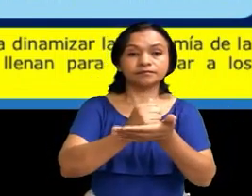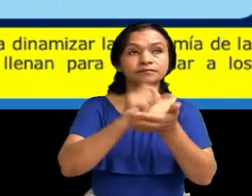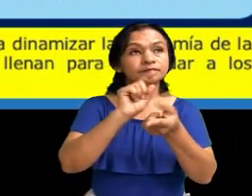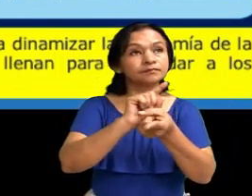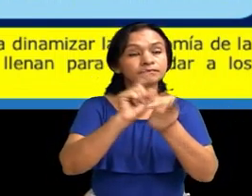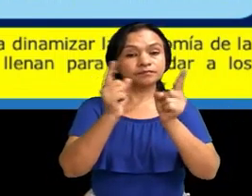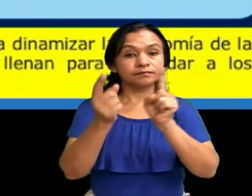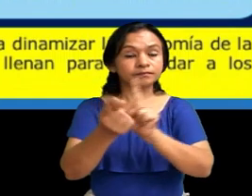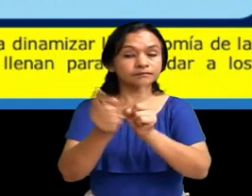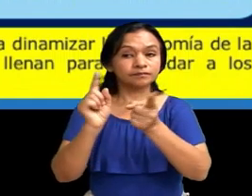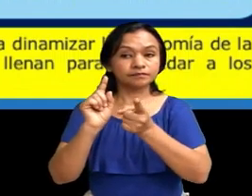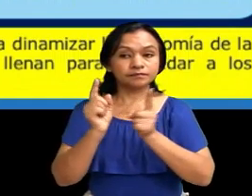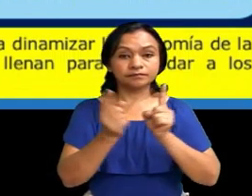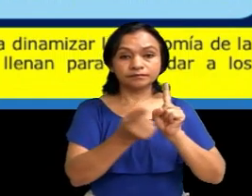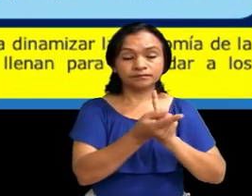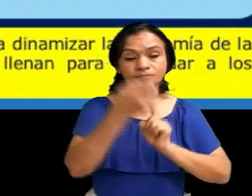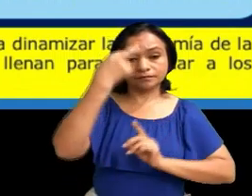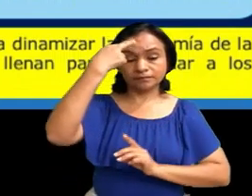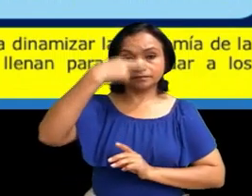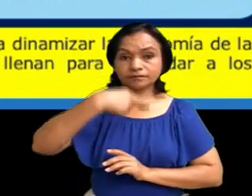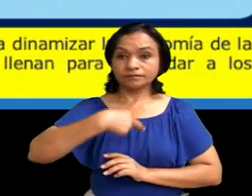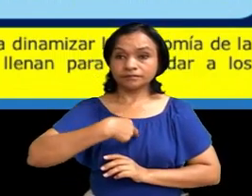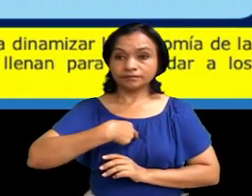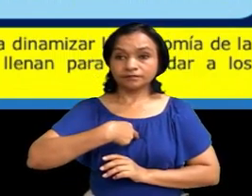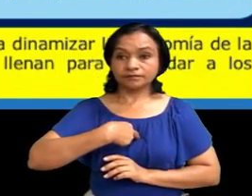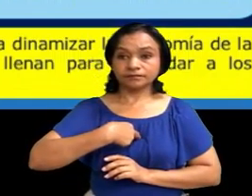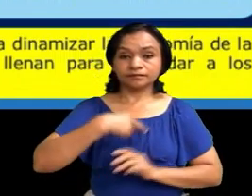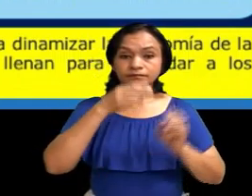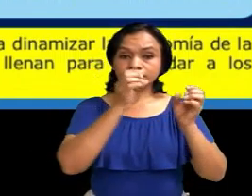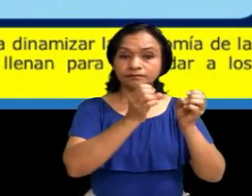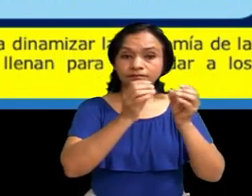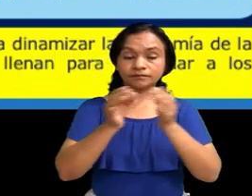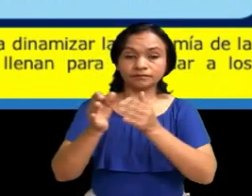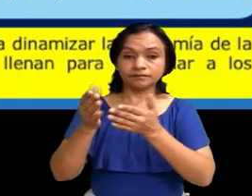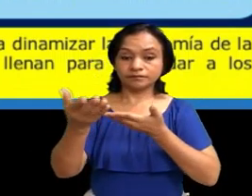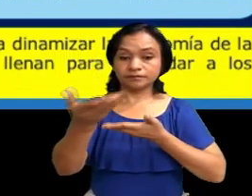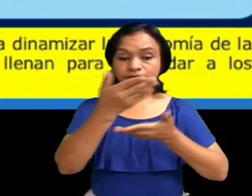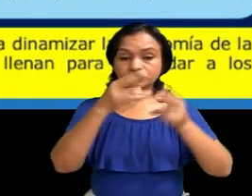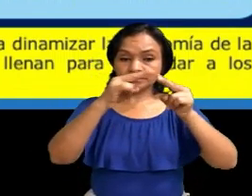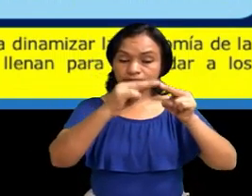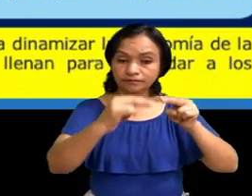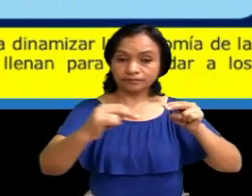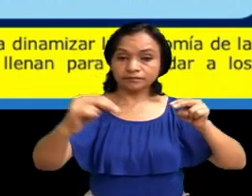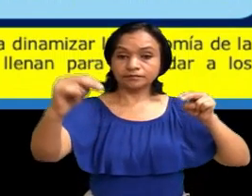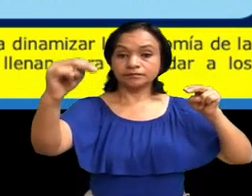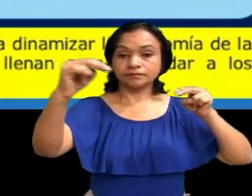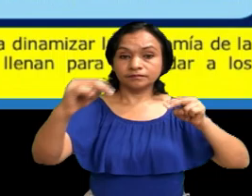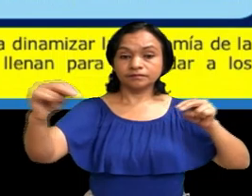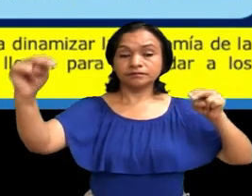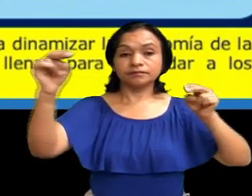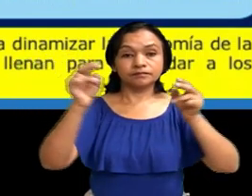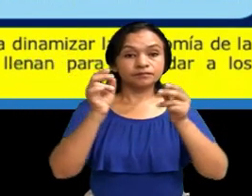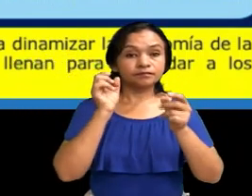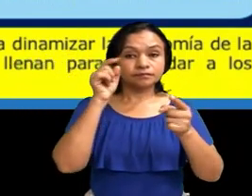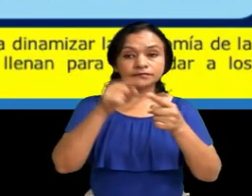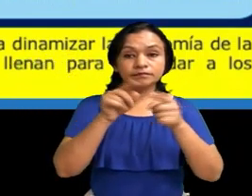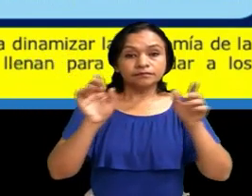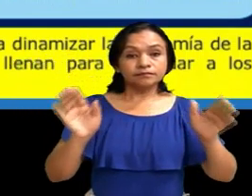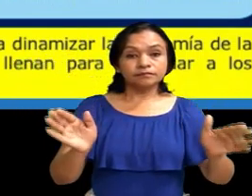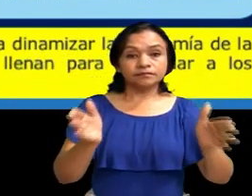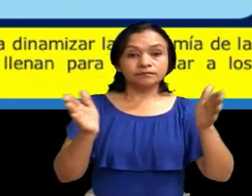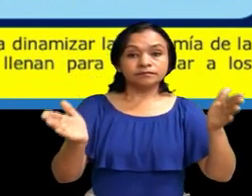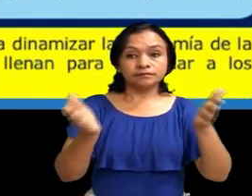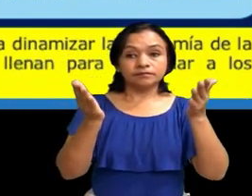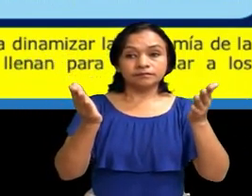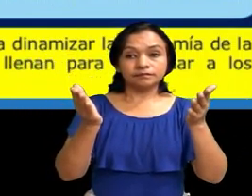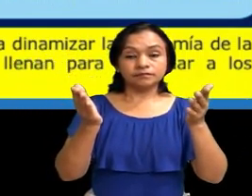transacciones responsables, ordenadas, de los intercambios de energía. Porque ¿cuál es el objetivo principal? Promover